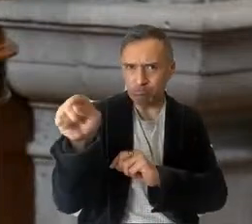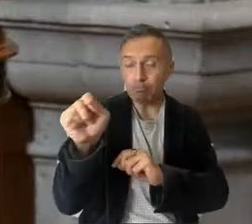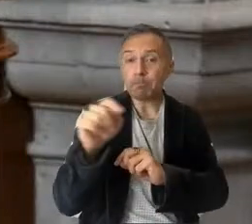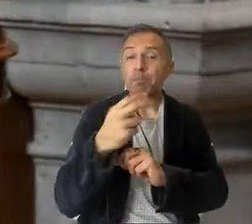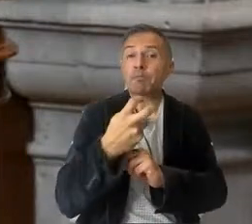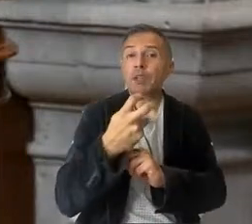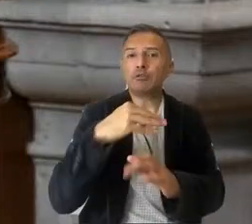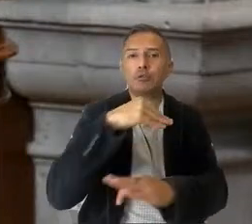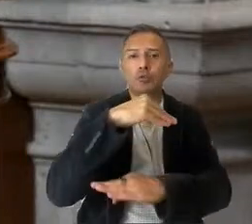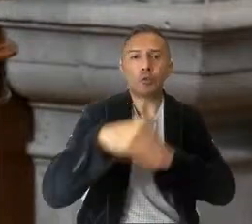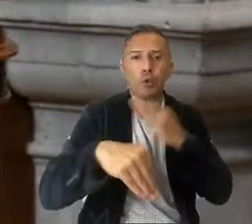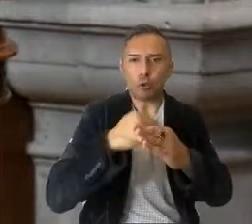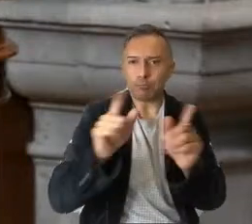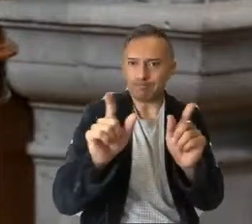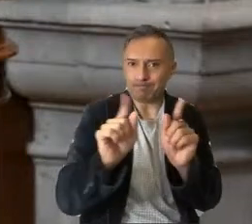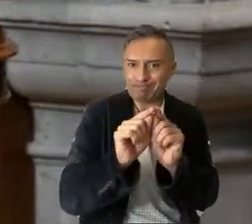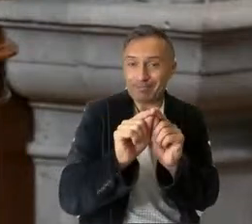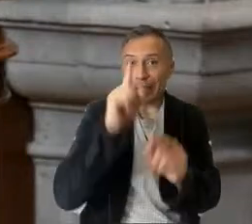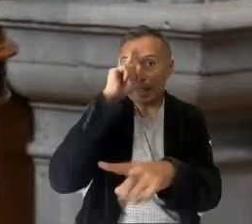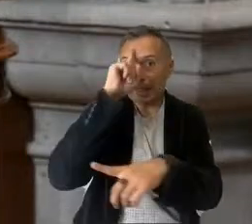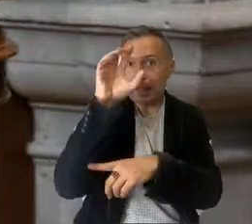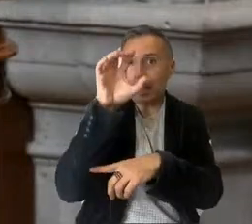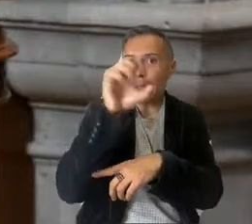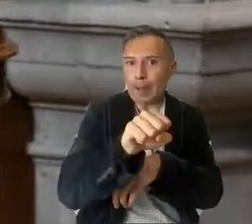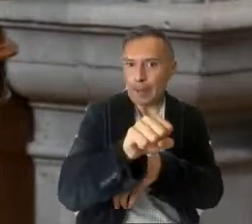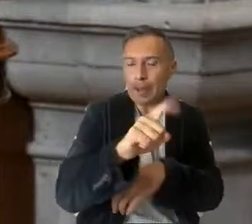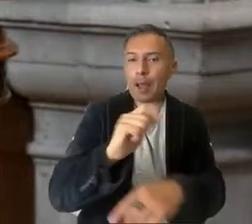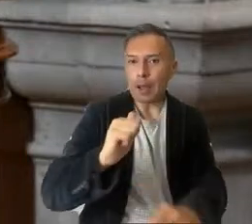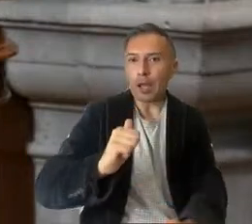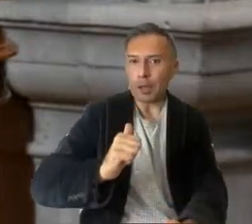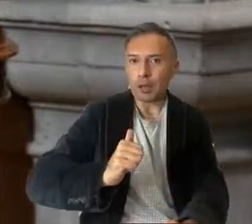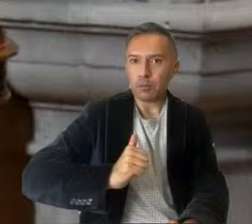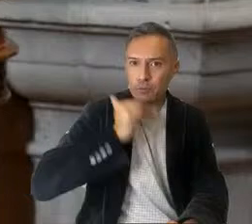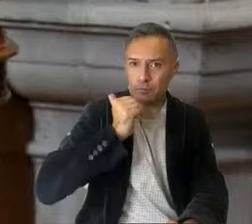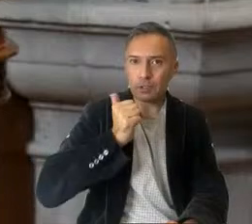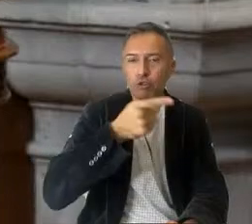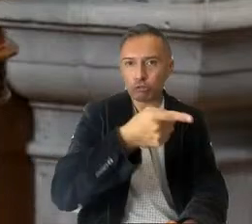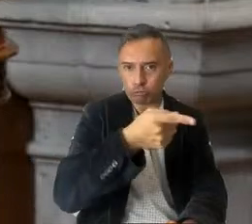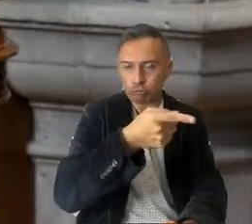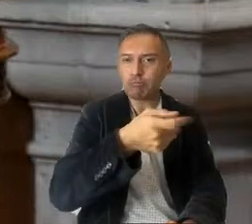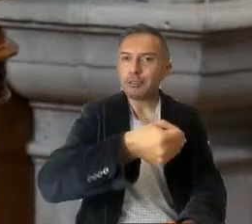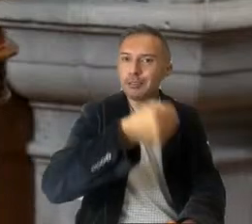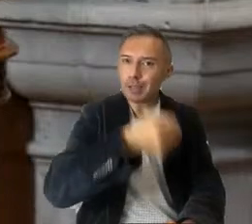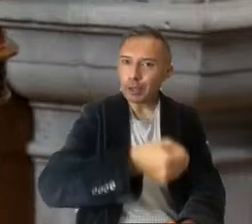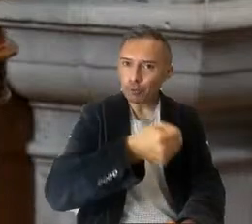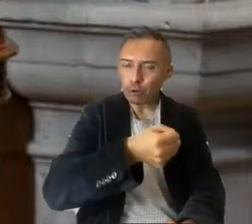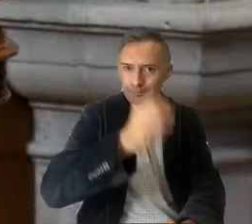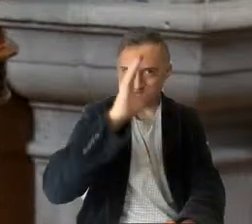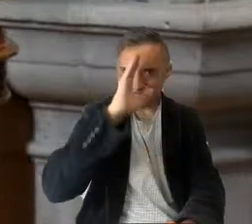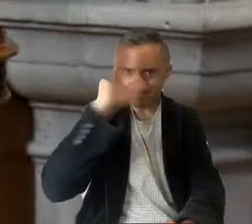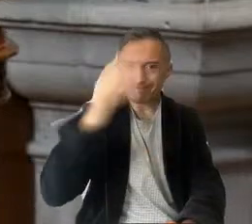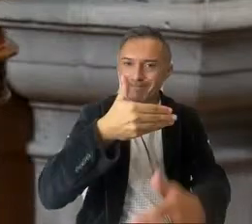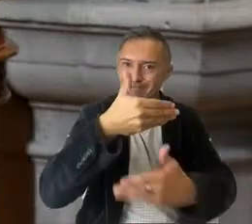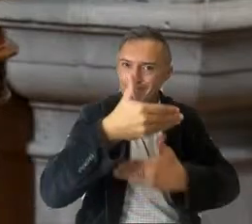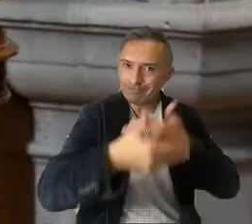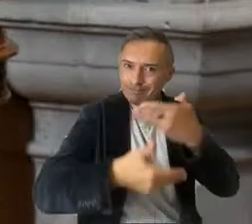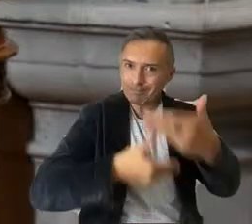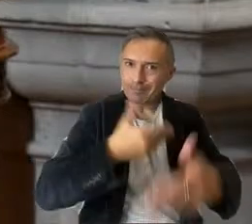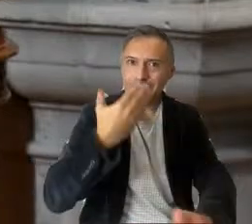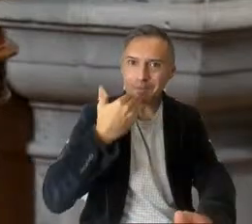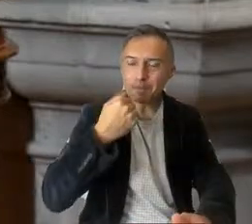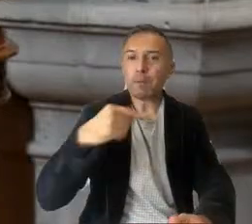otro particular por el momento, aprovecho la ocasión para enviarle un cordial y afectuoso saludo. La